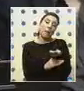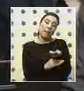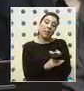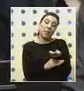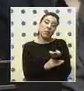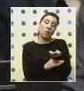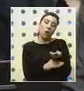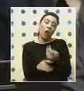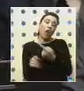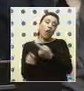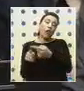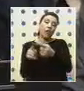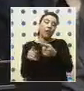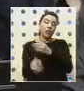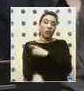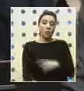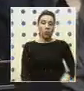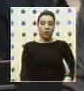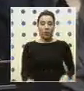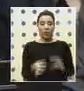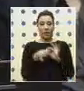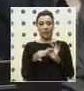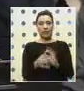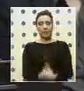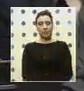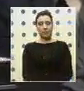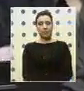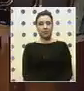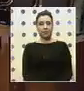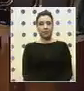de eso a los distintos diputados. Muchas gracias.